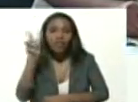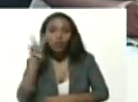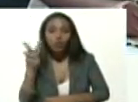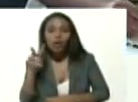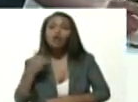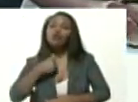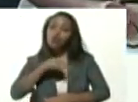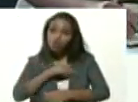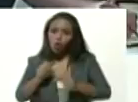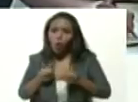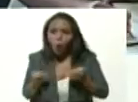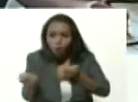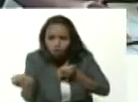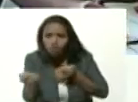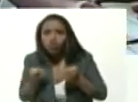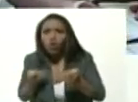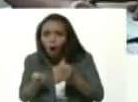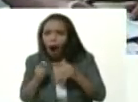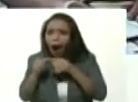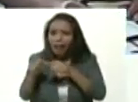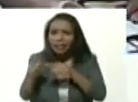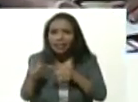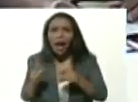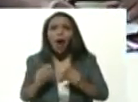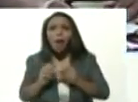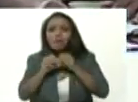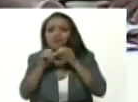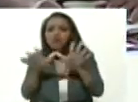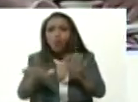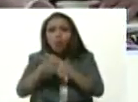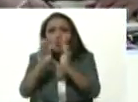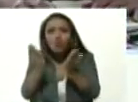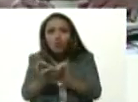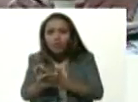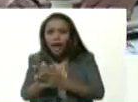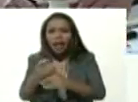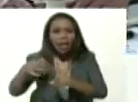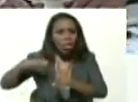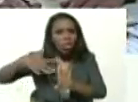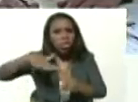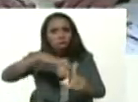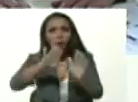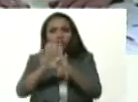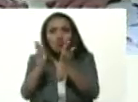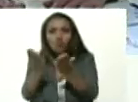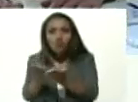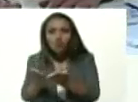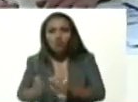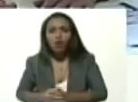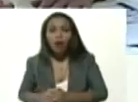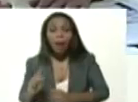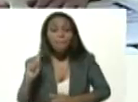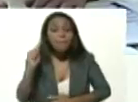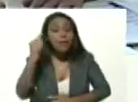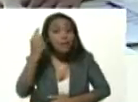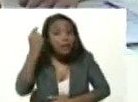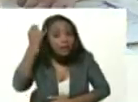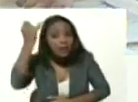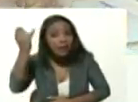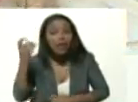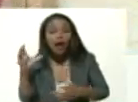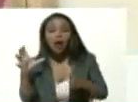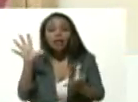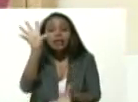nosotros controlar esta pandemia mundial que está abatiendo el mundo. Es la primera idea, la primera